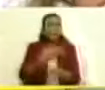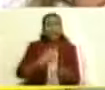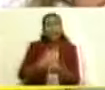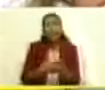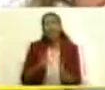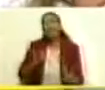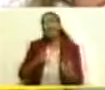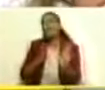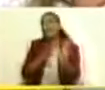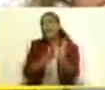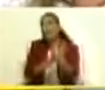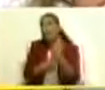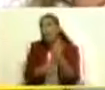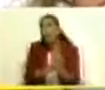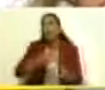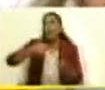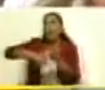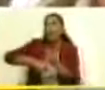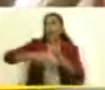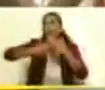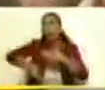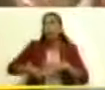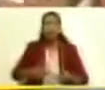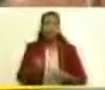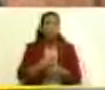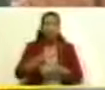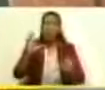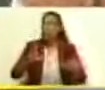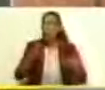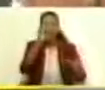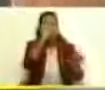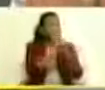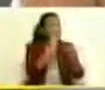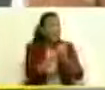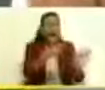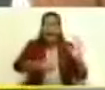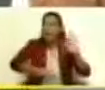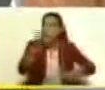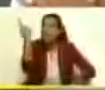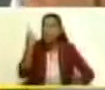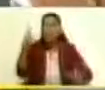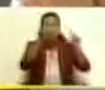de diseñar sistemas de multas eficientes.